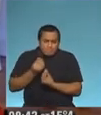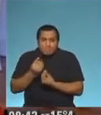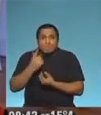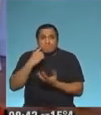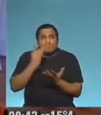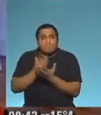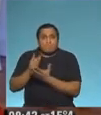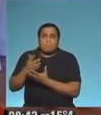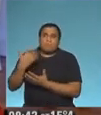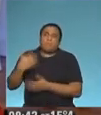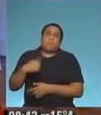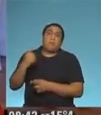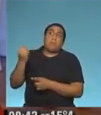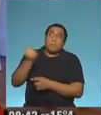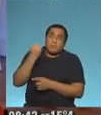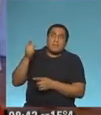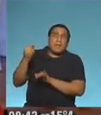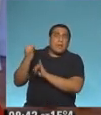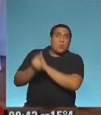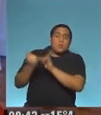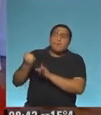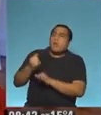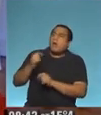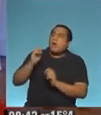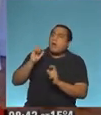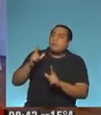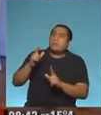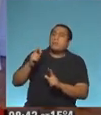que miren qué importante es poder escucharlo y entender